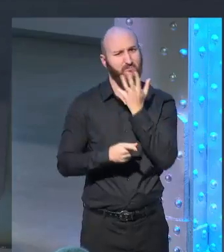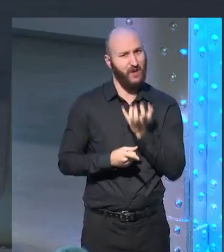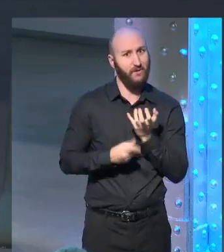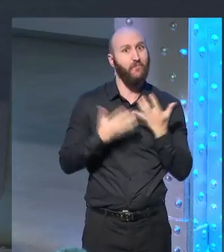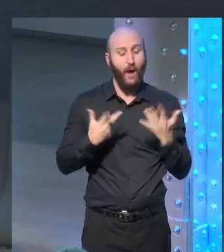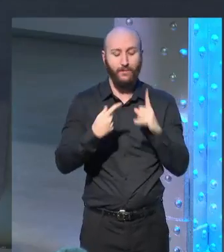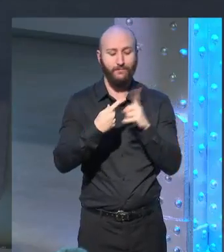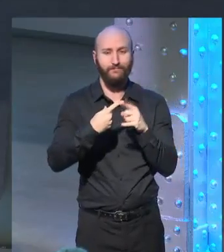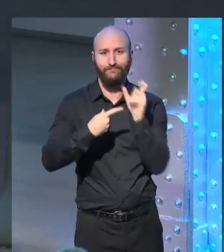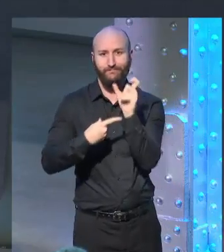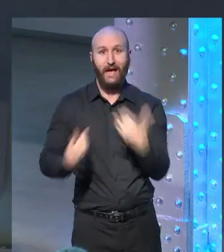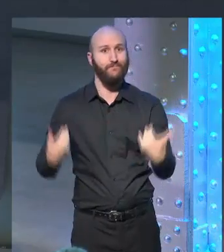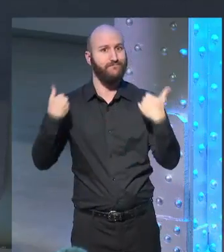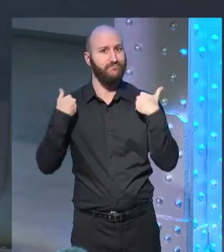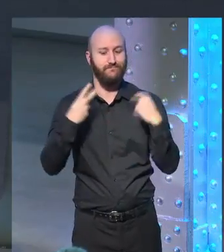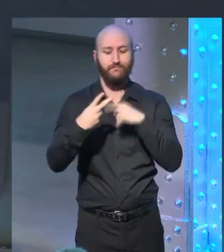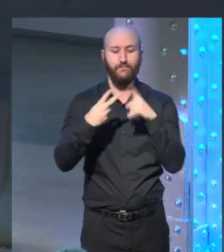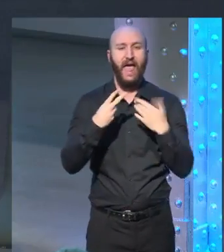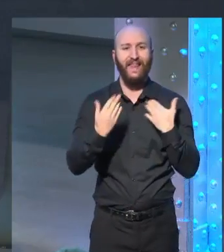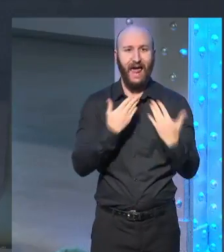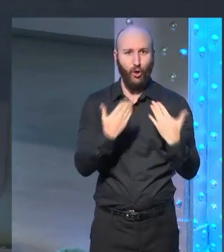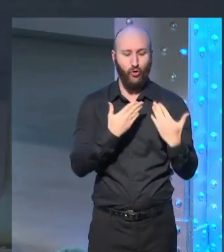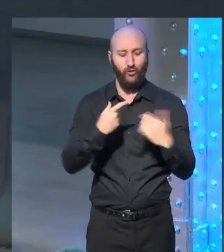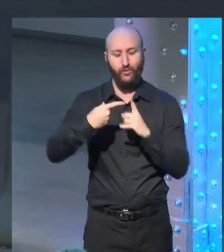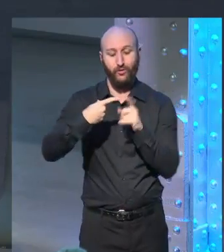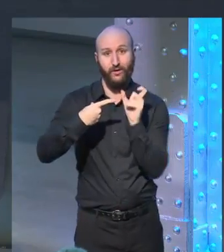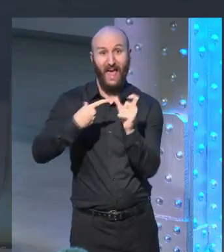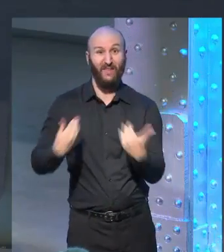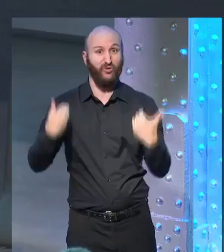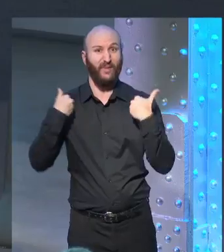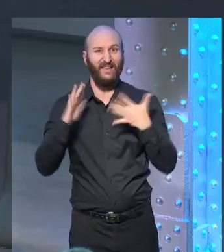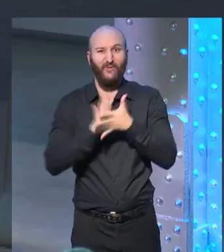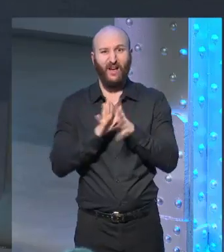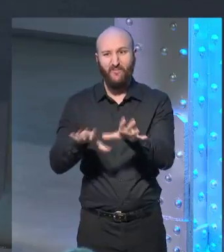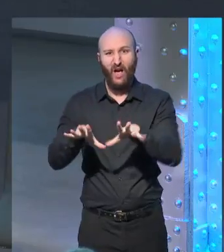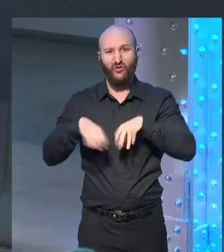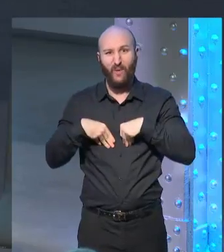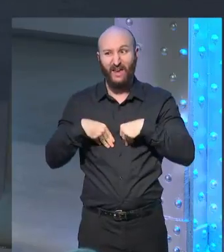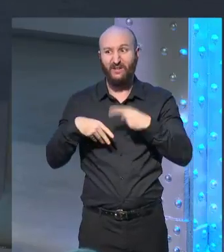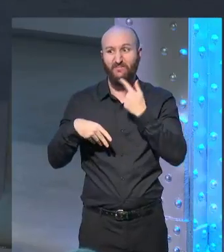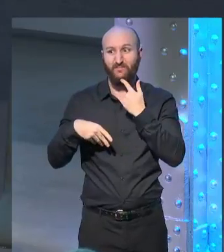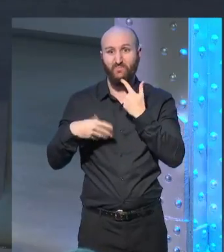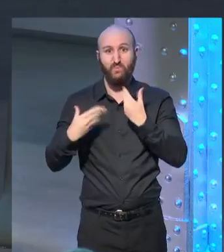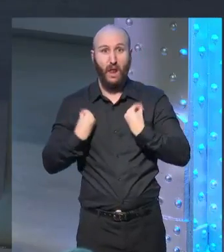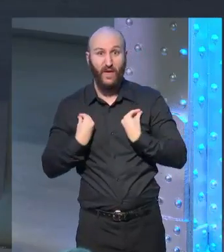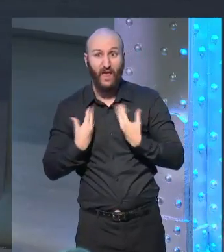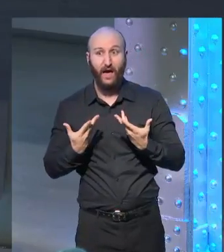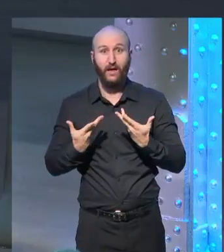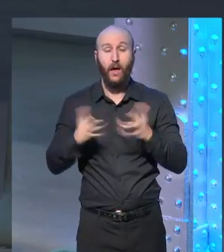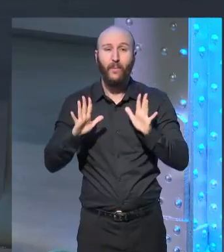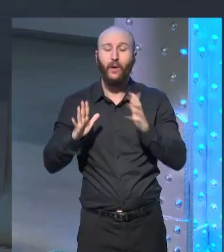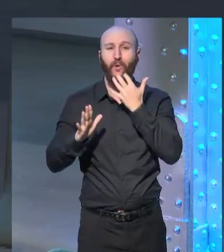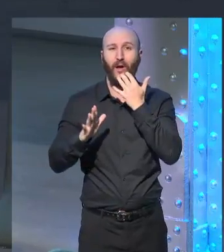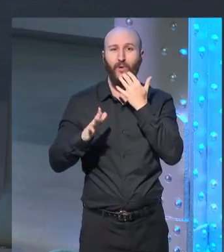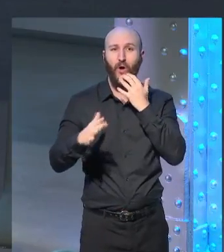palabras son responsabilidad y diálogo. Responsabilidad nos cuesta asumir que en todo en la vida, pero también, especialmente en el